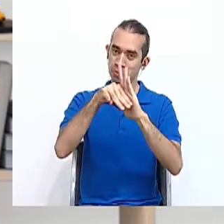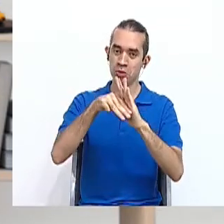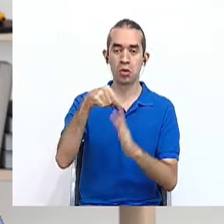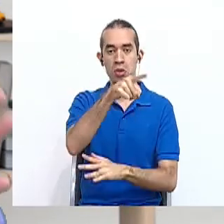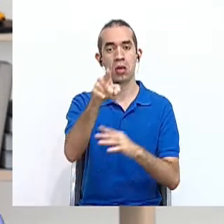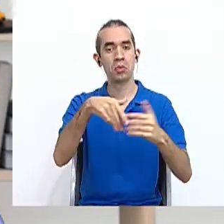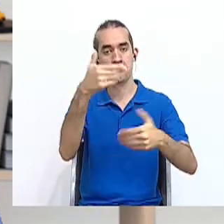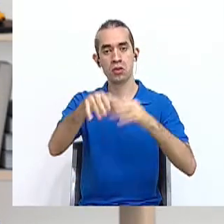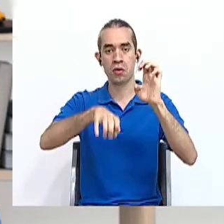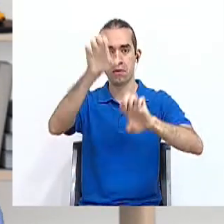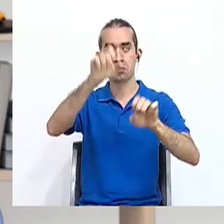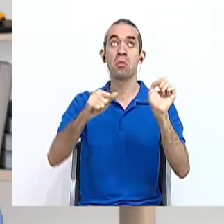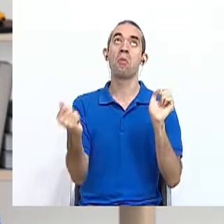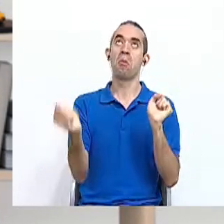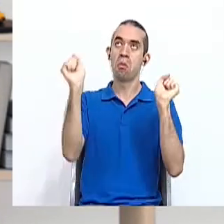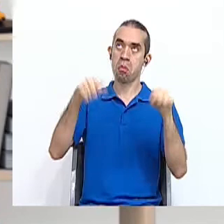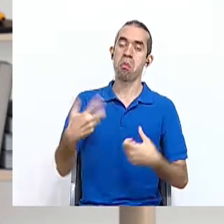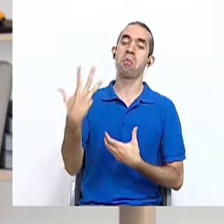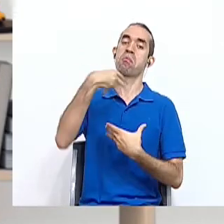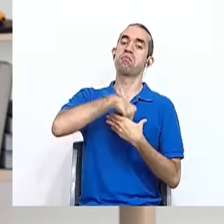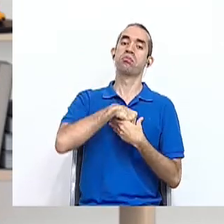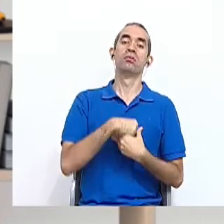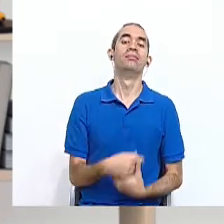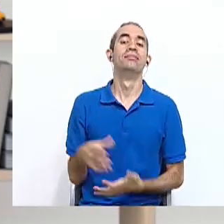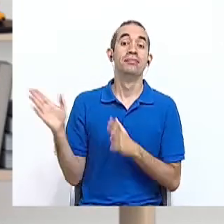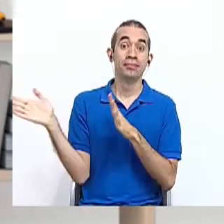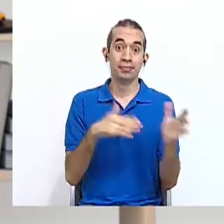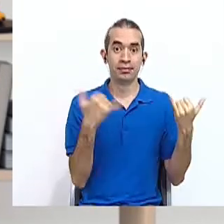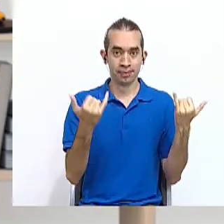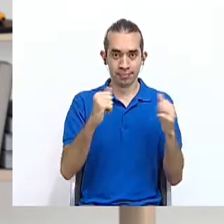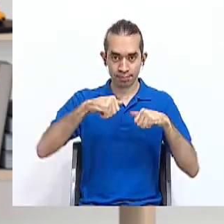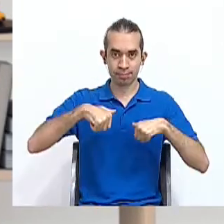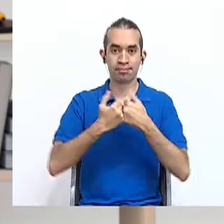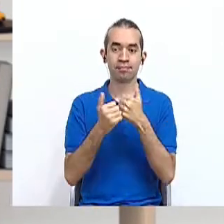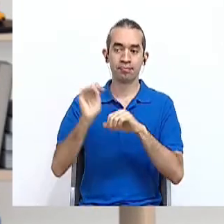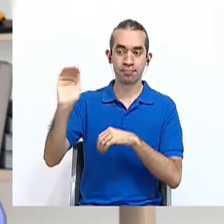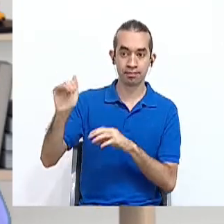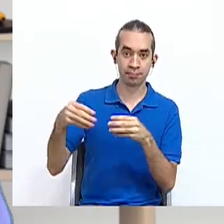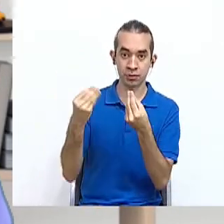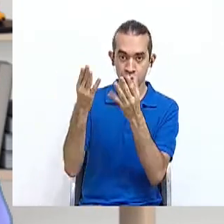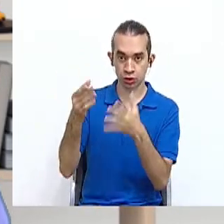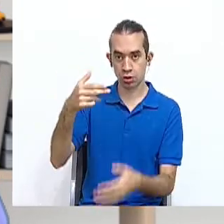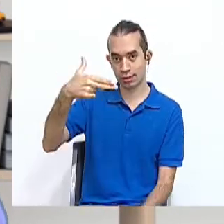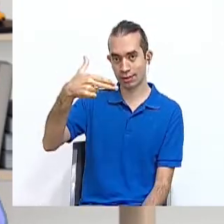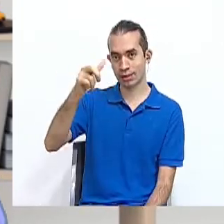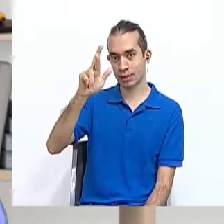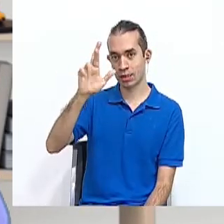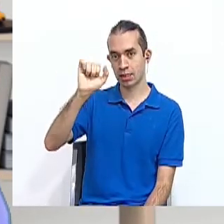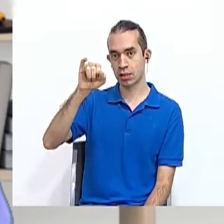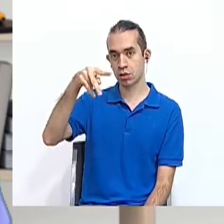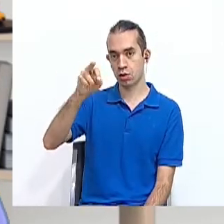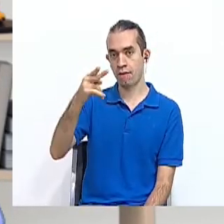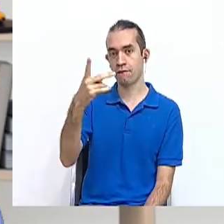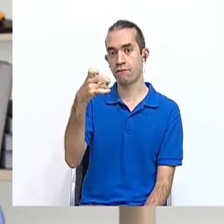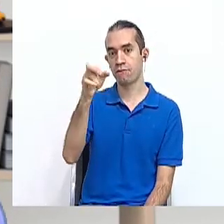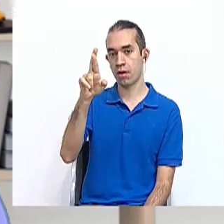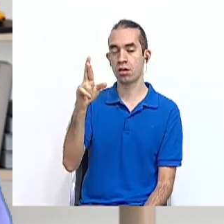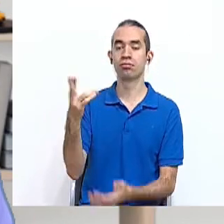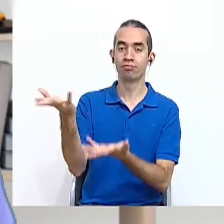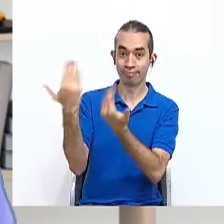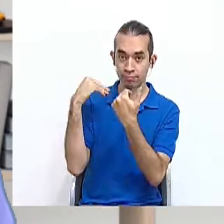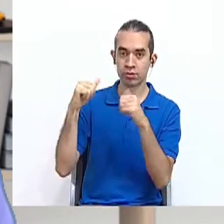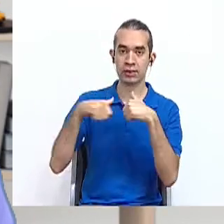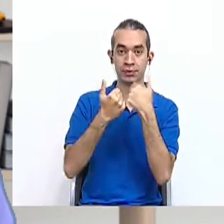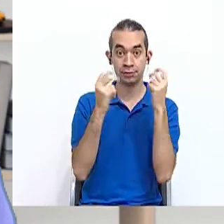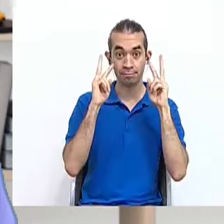evaluación. Antes de iniciar, vamos por favor con el desafío, así que le digo al productor Christopher que se nos regala el desafío de la semana y ya volvemos a la clase.